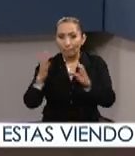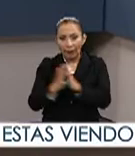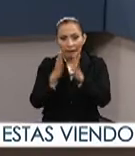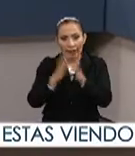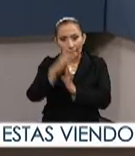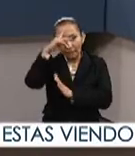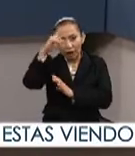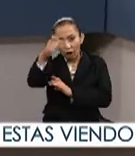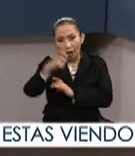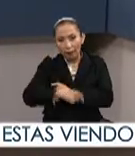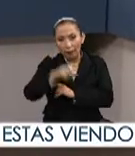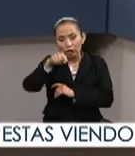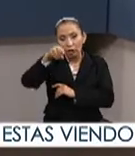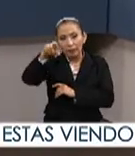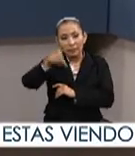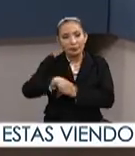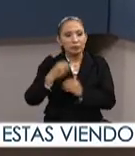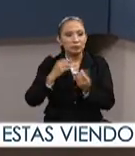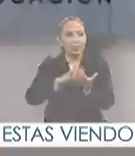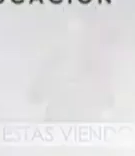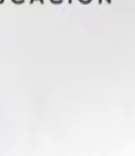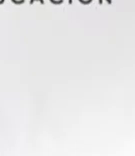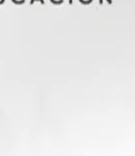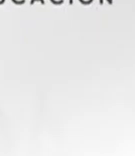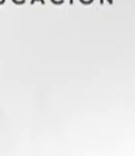participen en mexicox.gov.mx. Gracias.